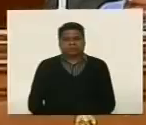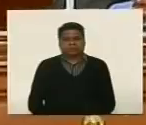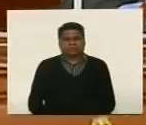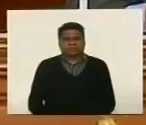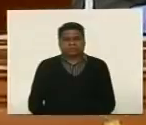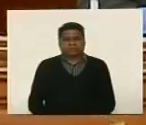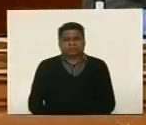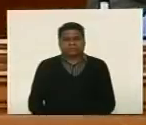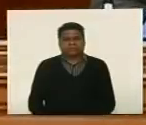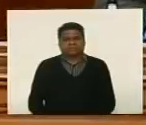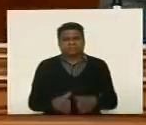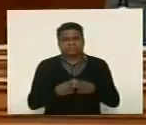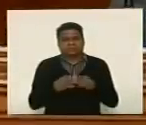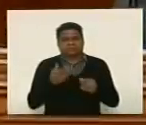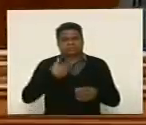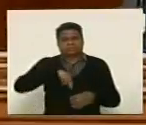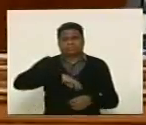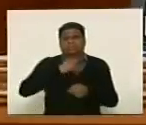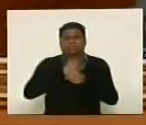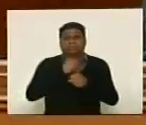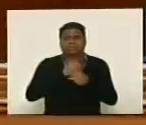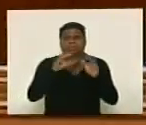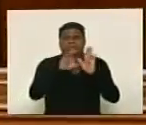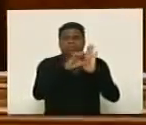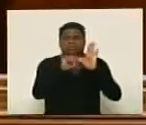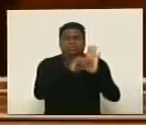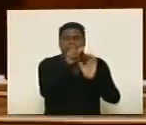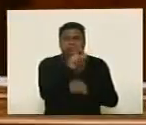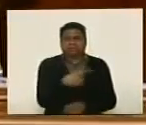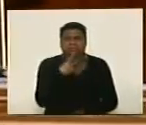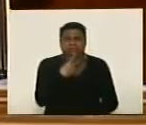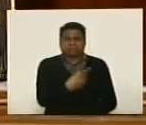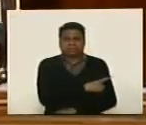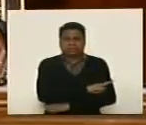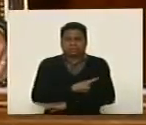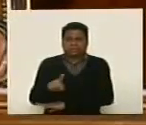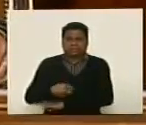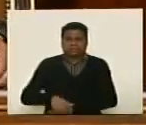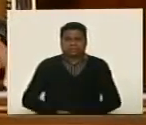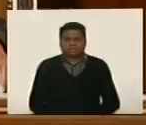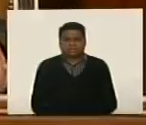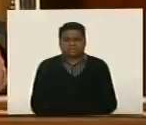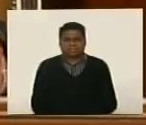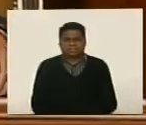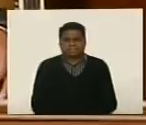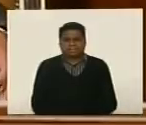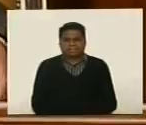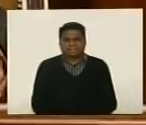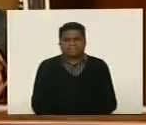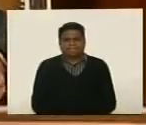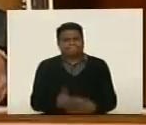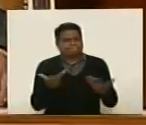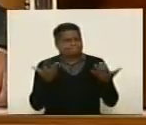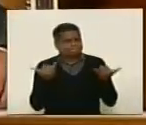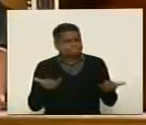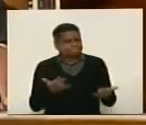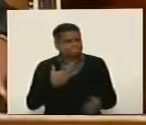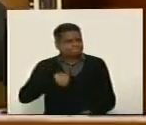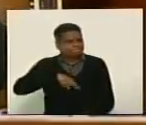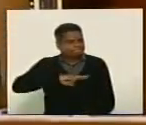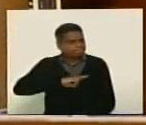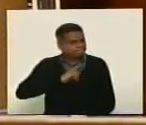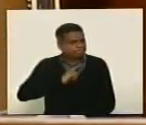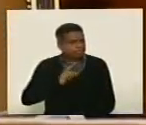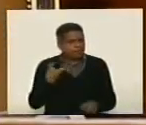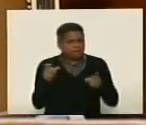que estamos haciendo como constituyentes. Por eso se designa esta comisión y yo quiero pedirle a Elvis una